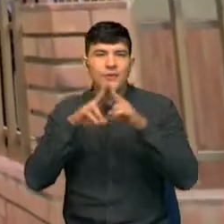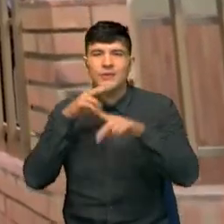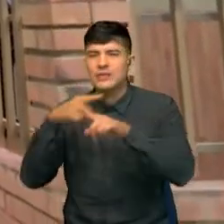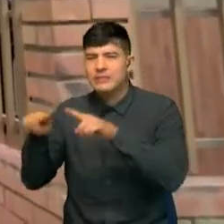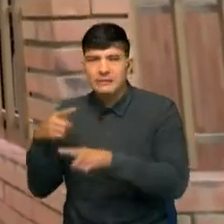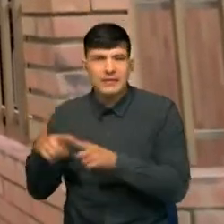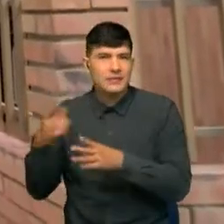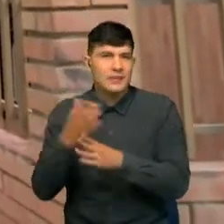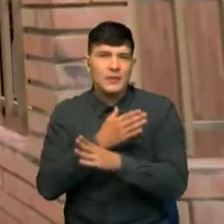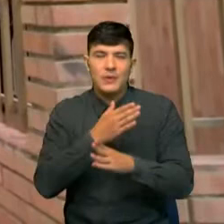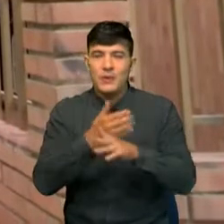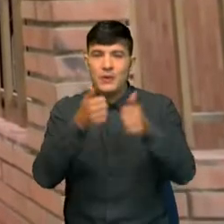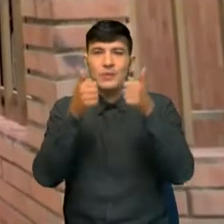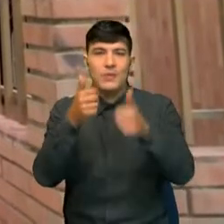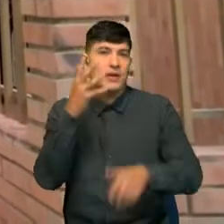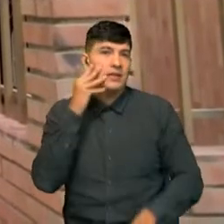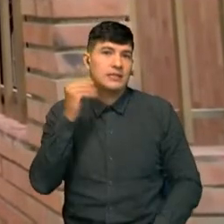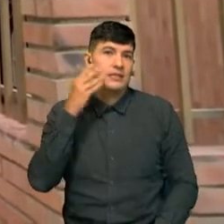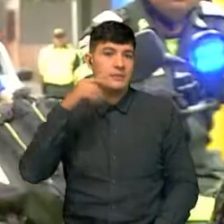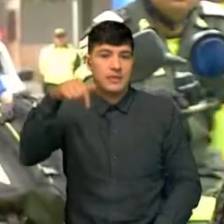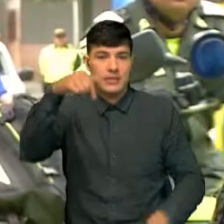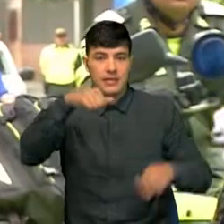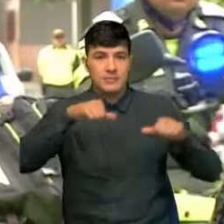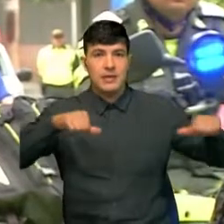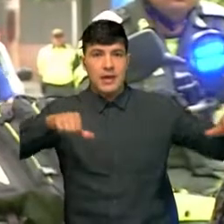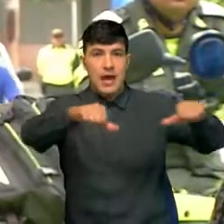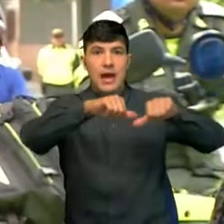buenas vivencias del sector.